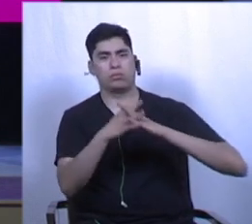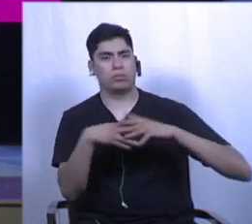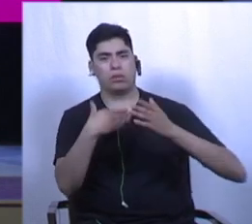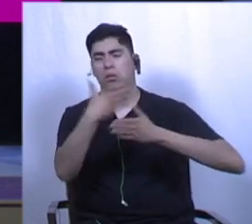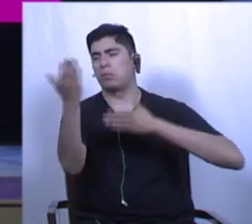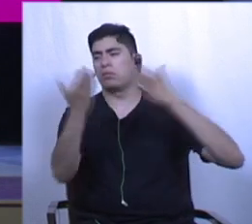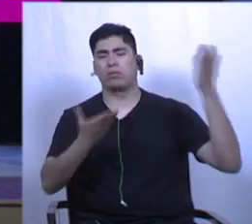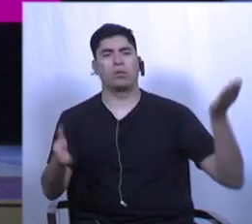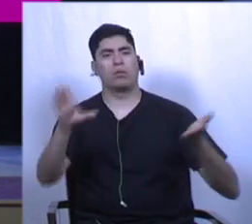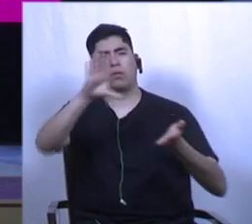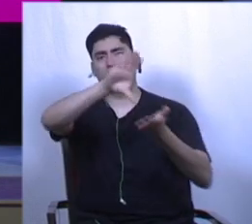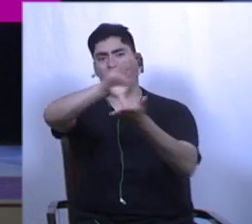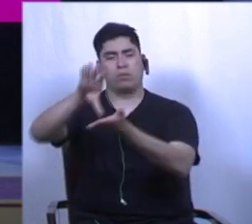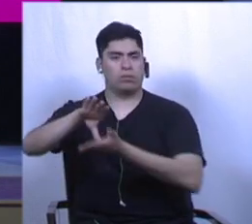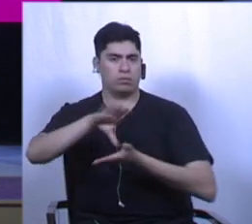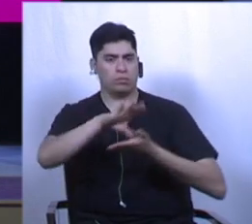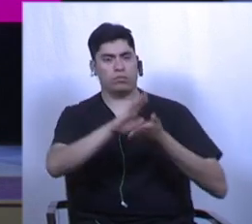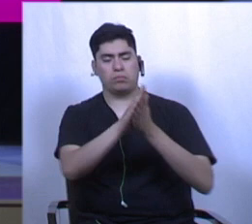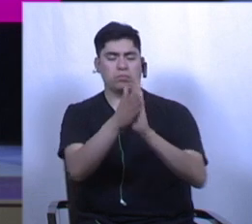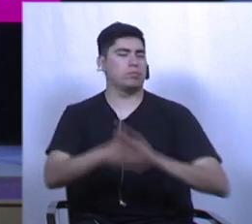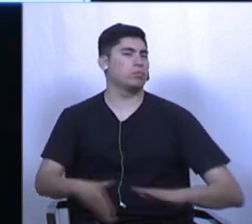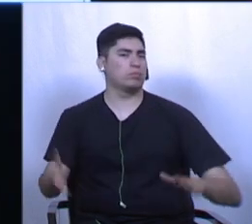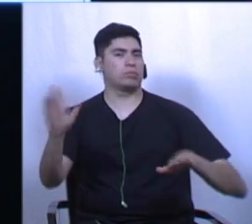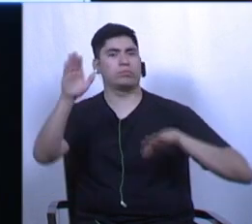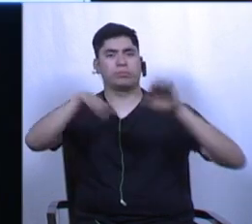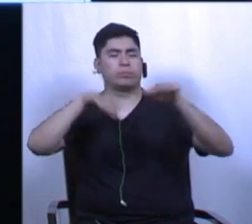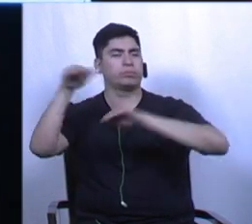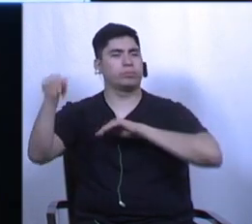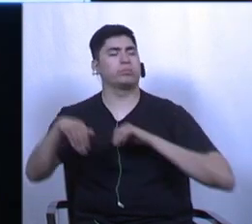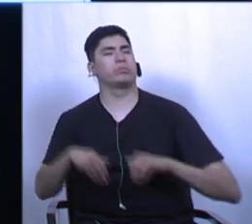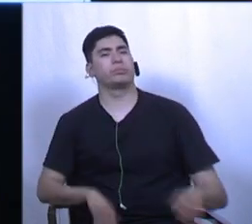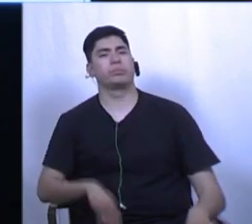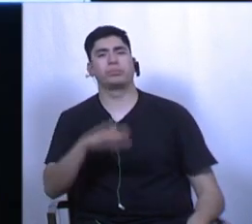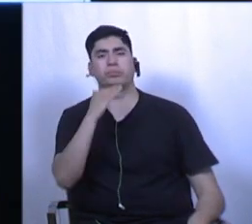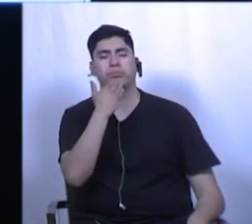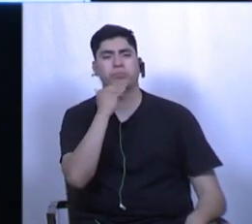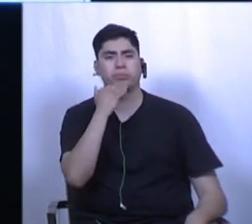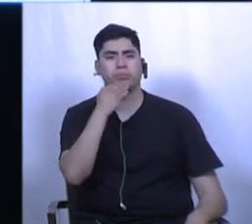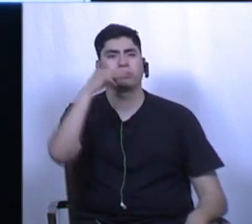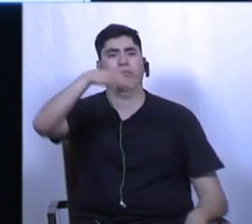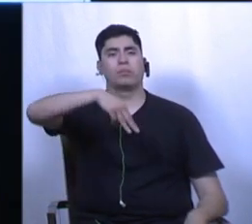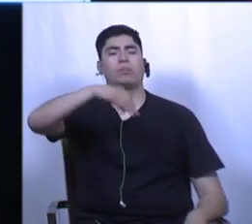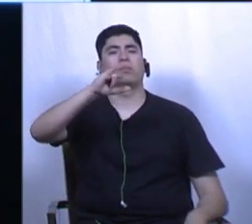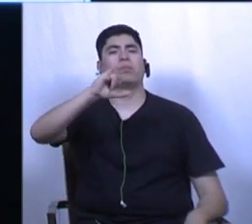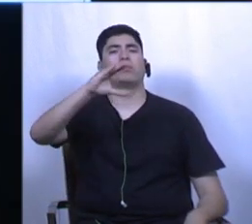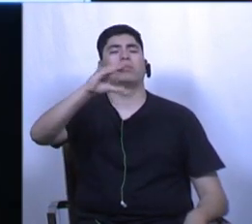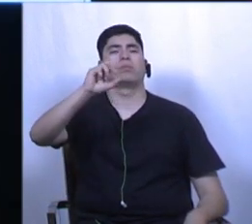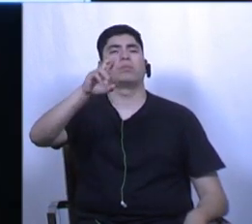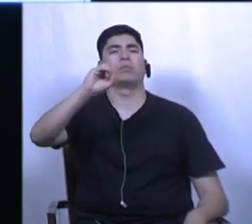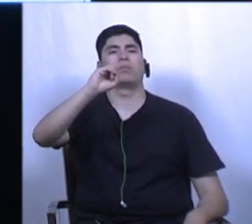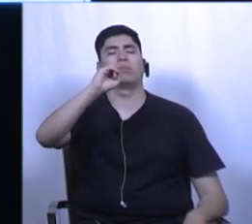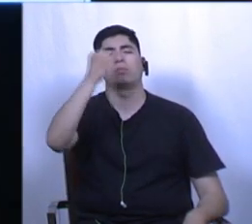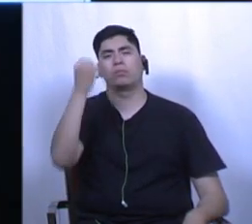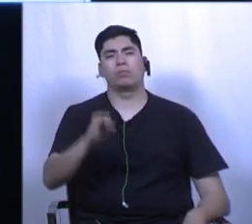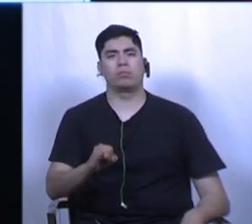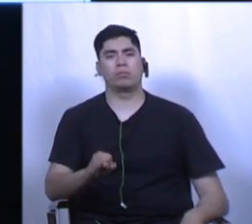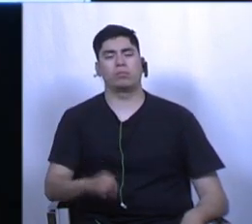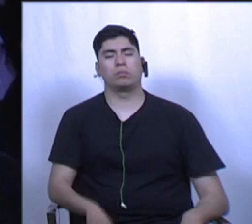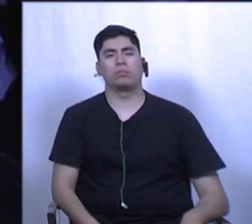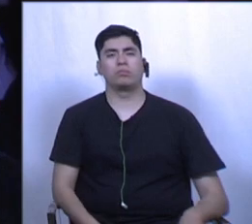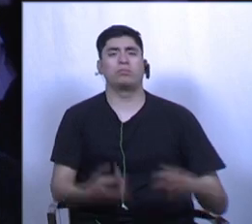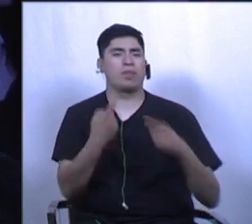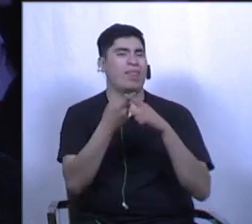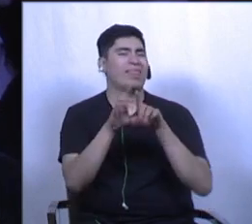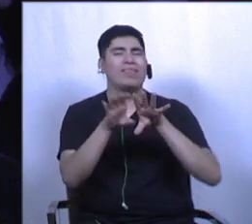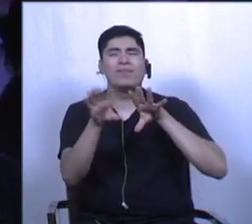queremos obtener muestras de todo el mundo. Tenemos también la iniciativa MicroZ, en donde tenemos distintos